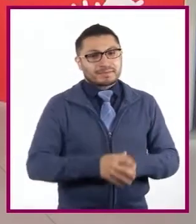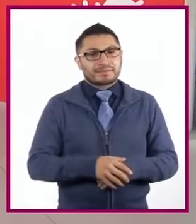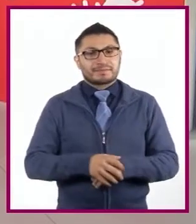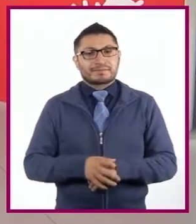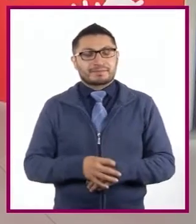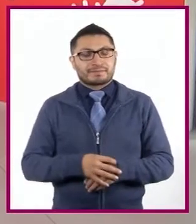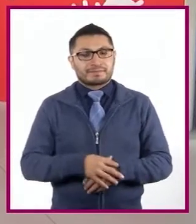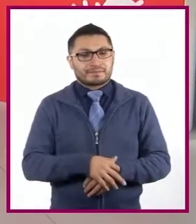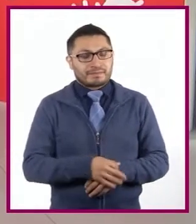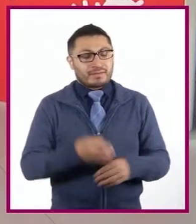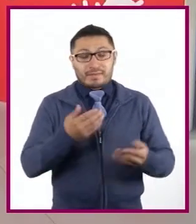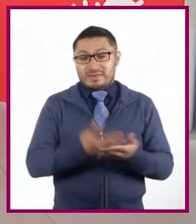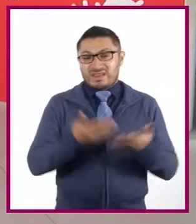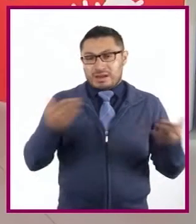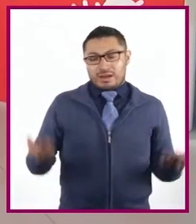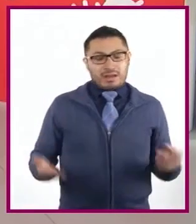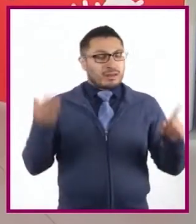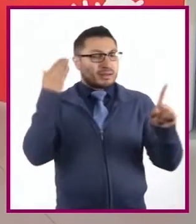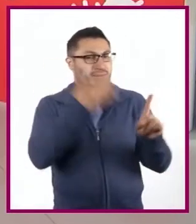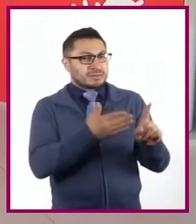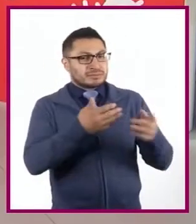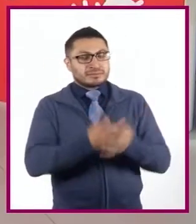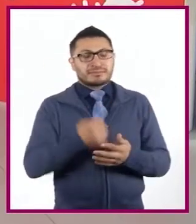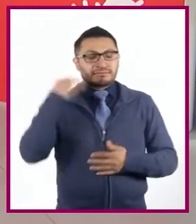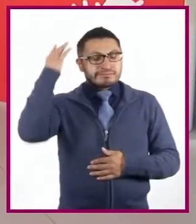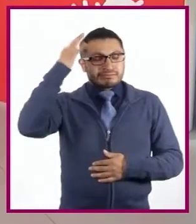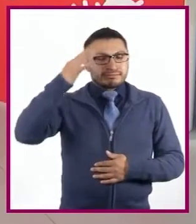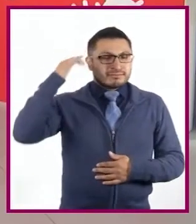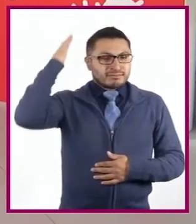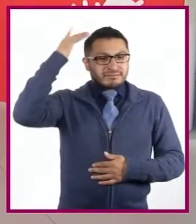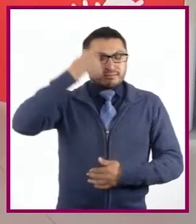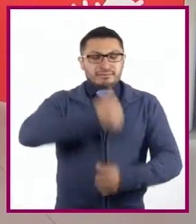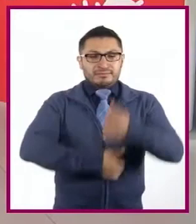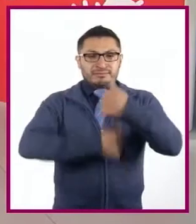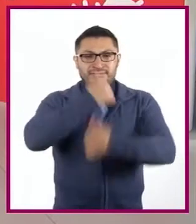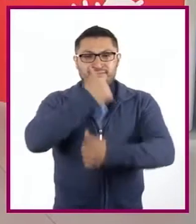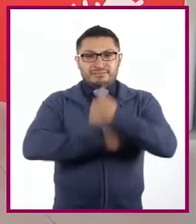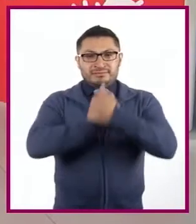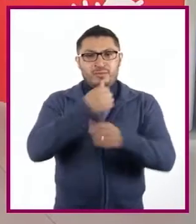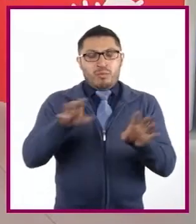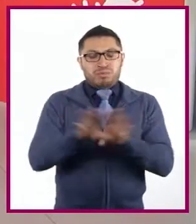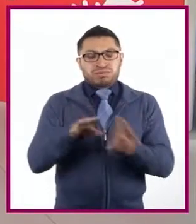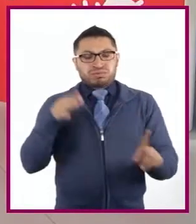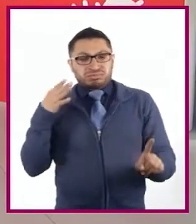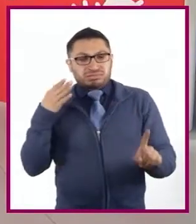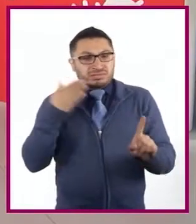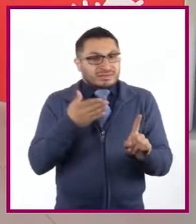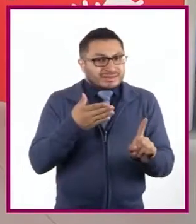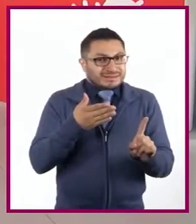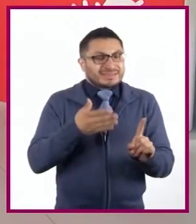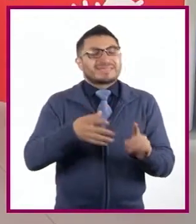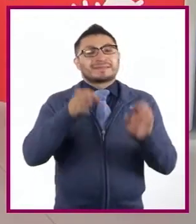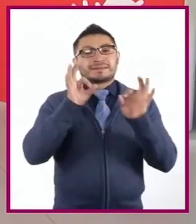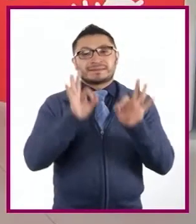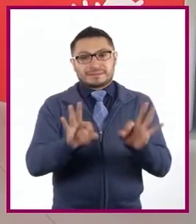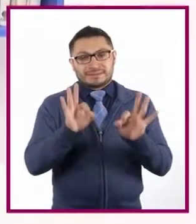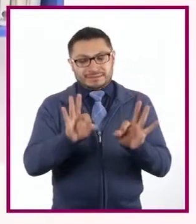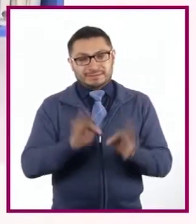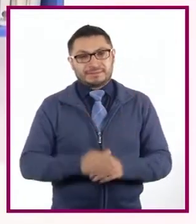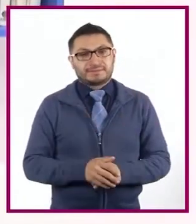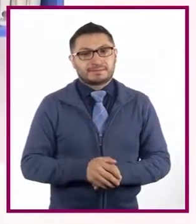Ahora, con el propósito, analizar la competencia intraespecífica e